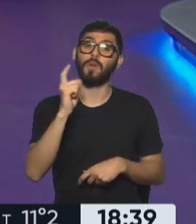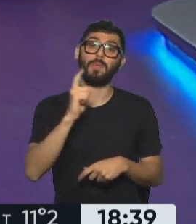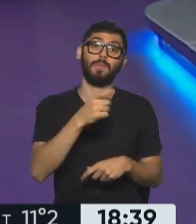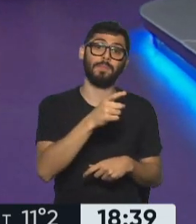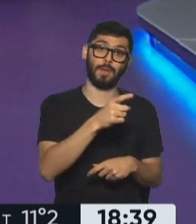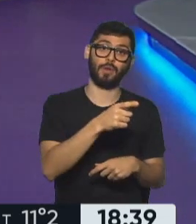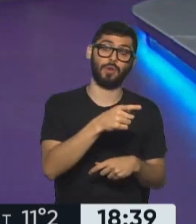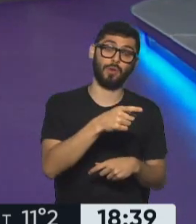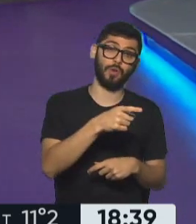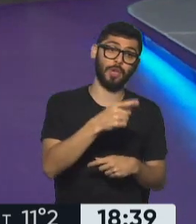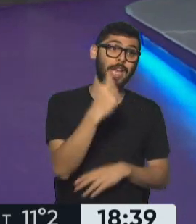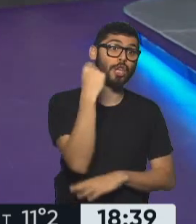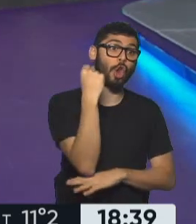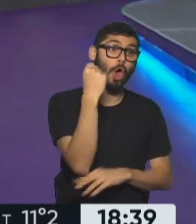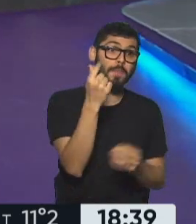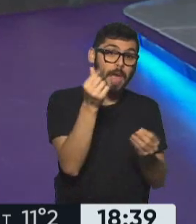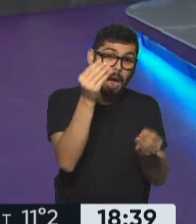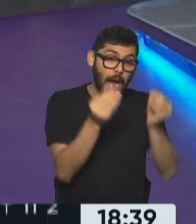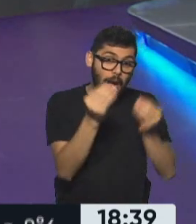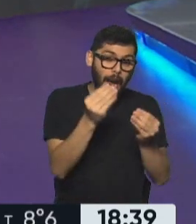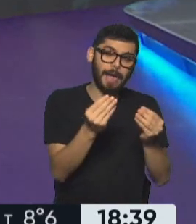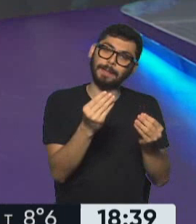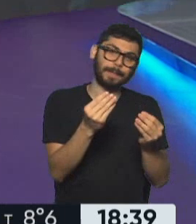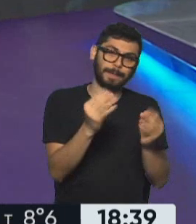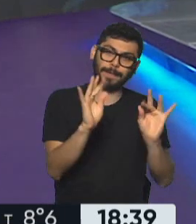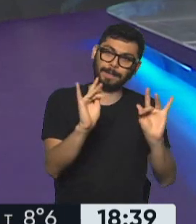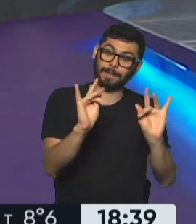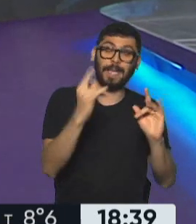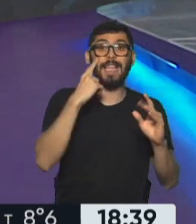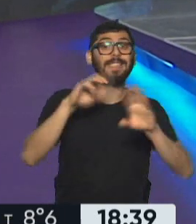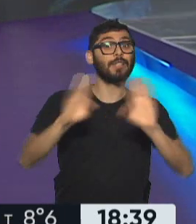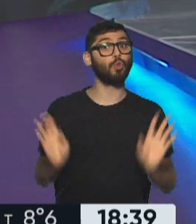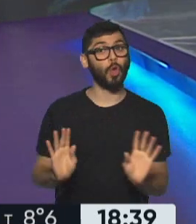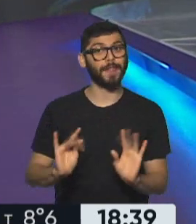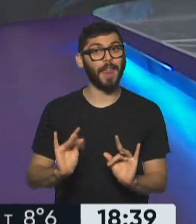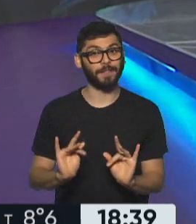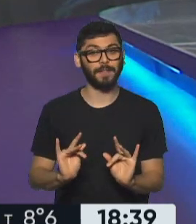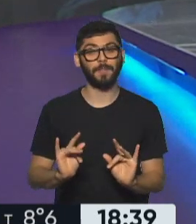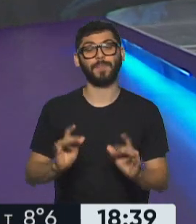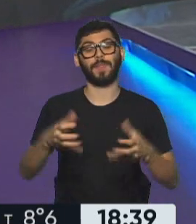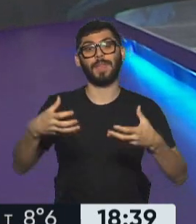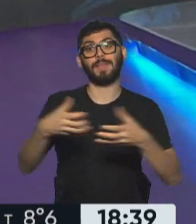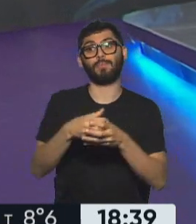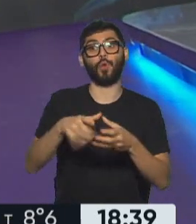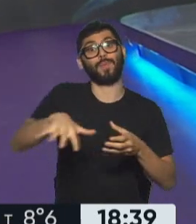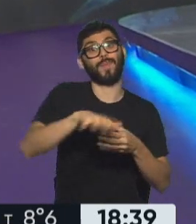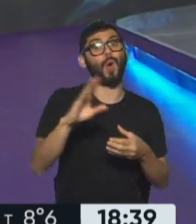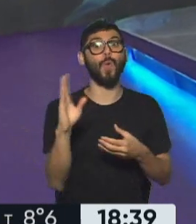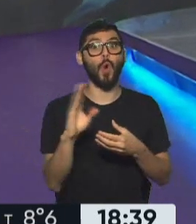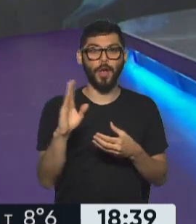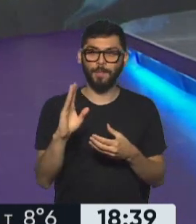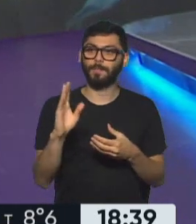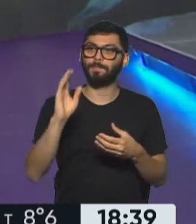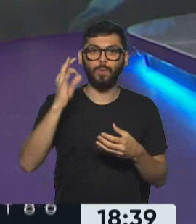las cifras económicas y en lo institucional. Complicada situación del equipo de Boedo, que también acaba